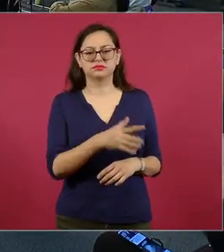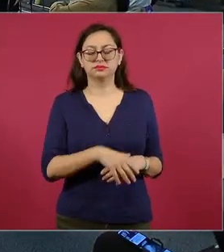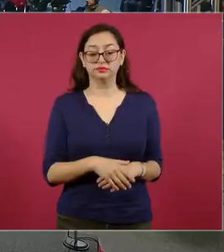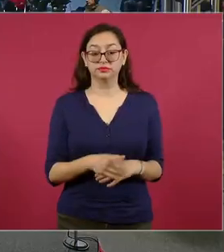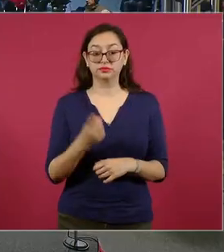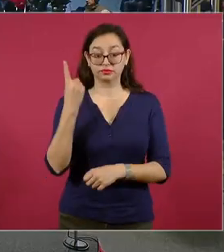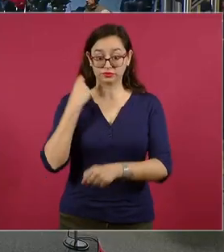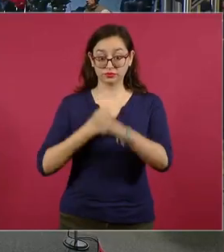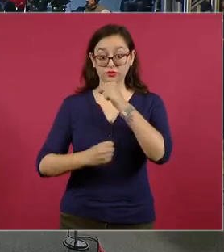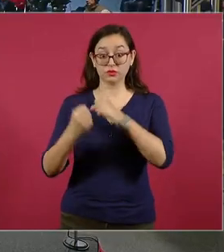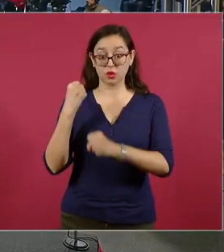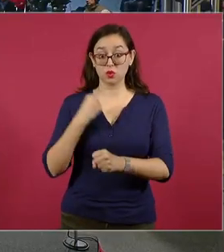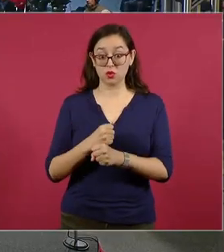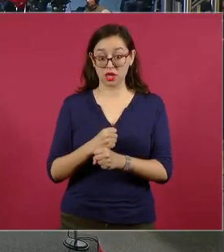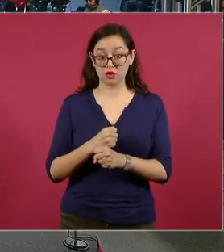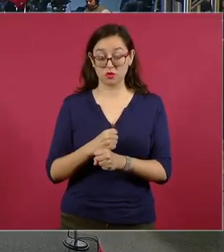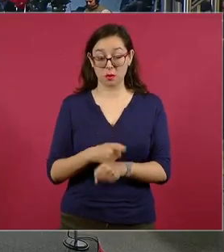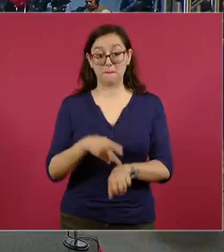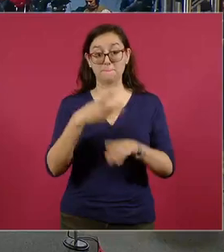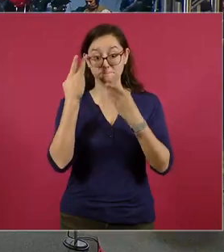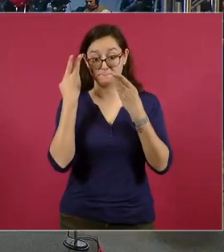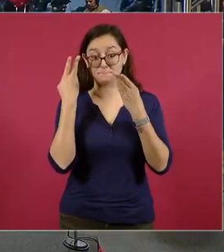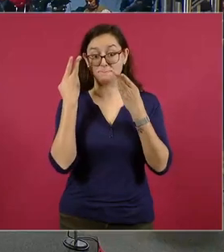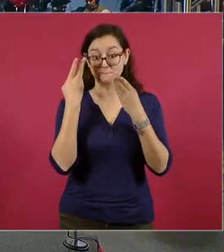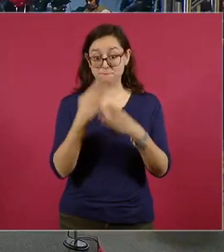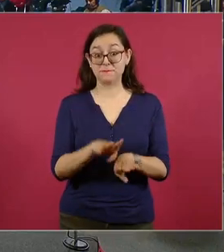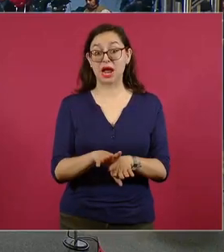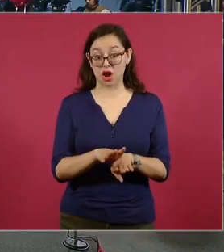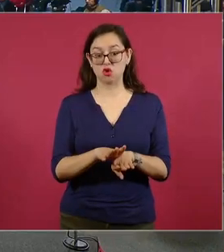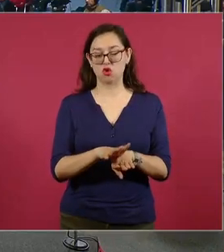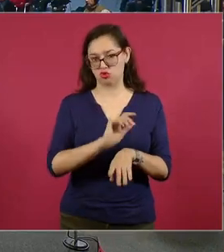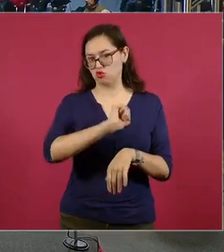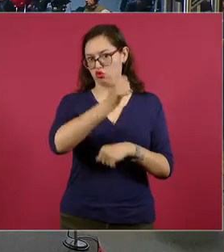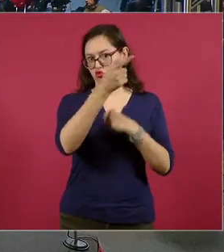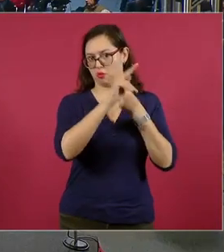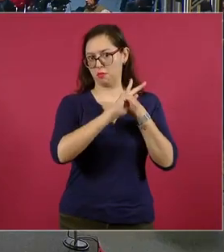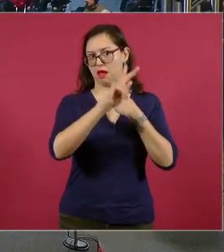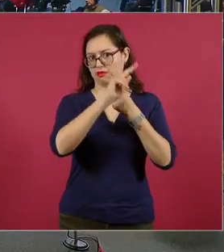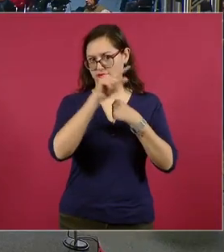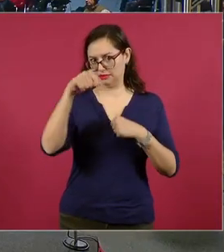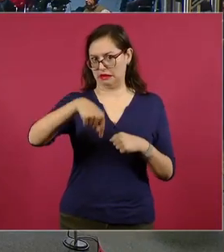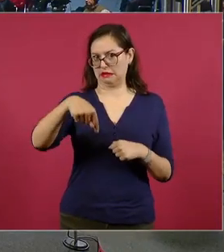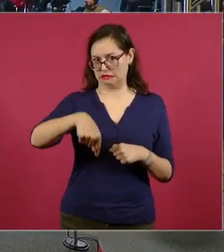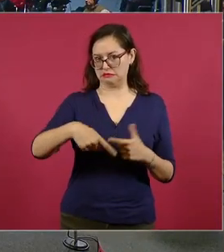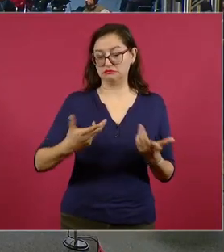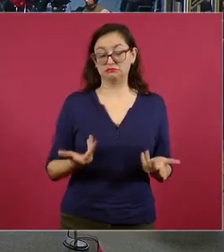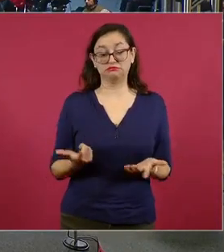obtuvieron los bancos extranjeros utilidades récord.